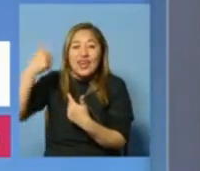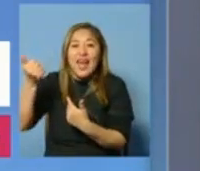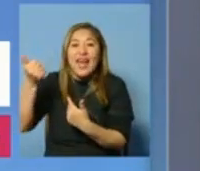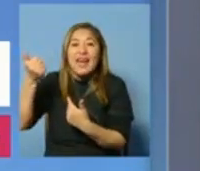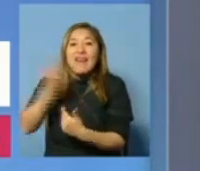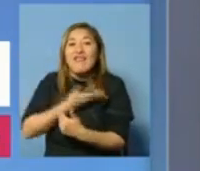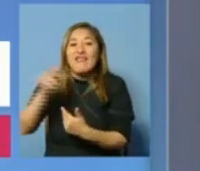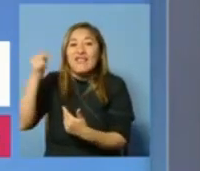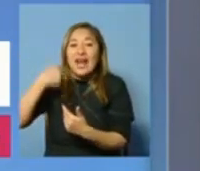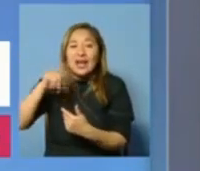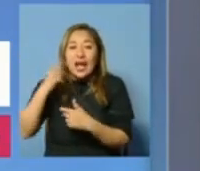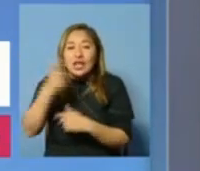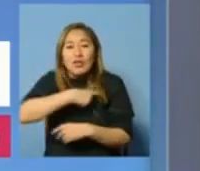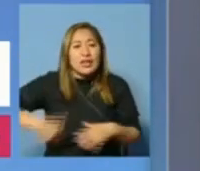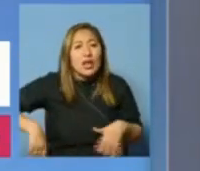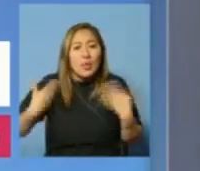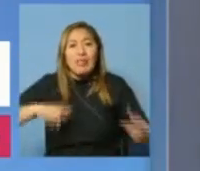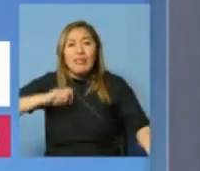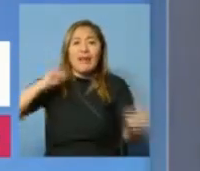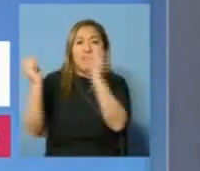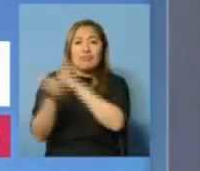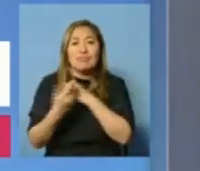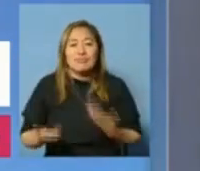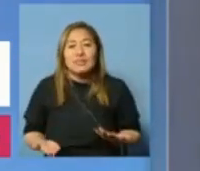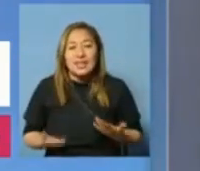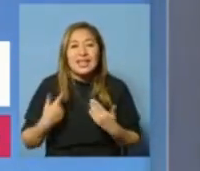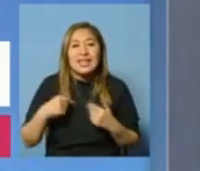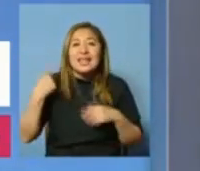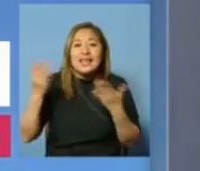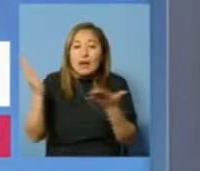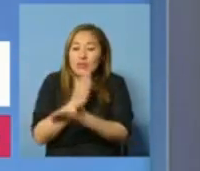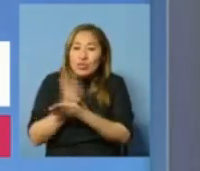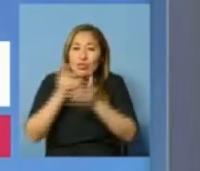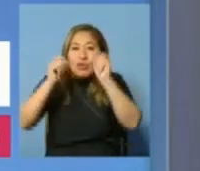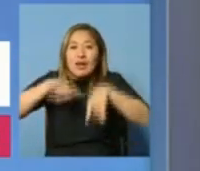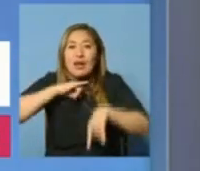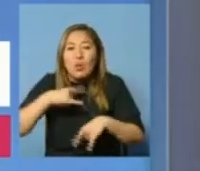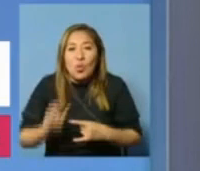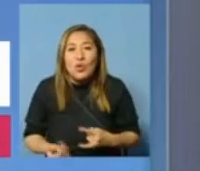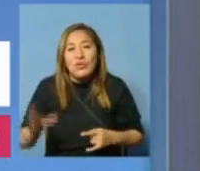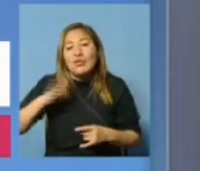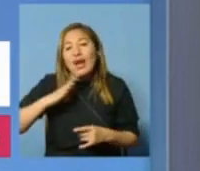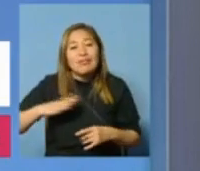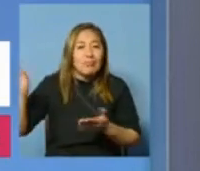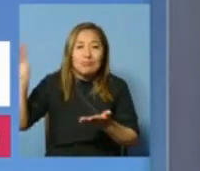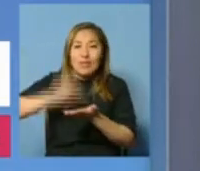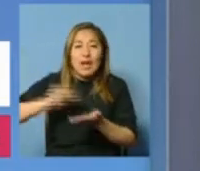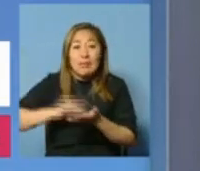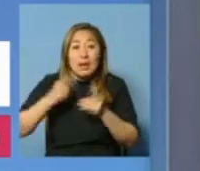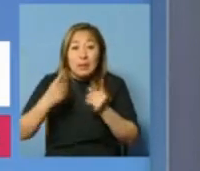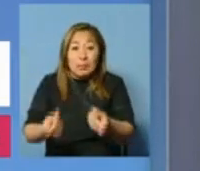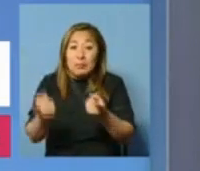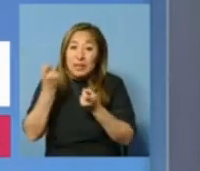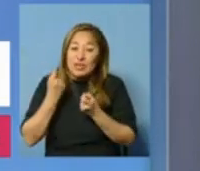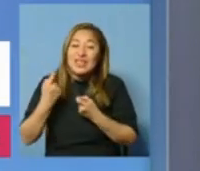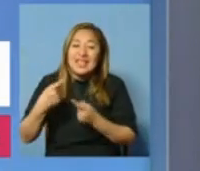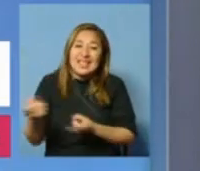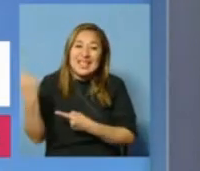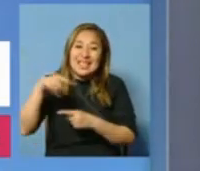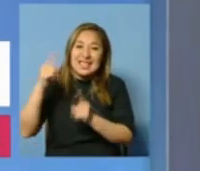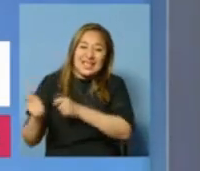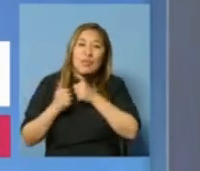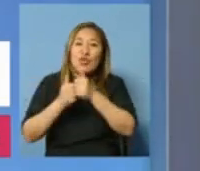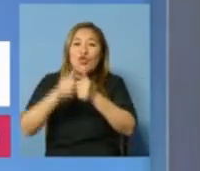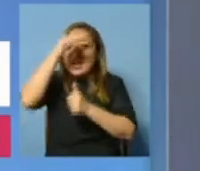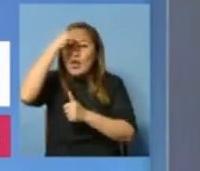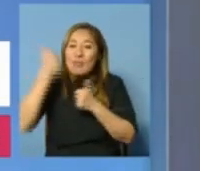nuestro gobernador, sin lugar a duda, transformar la matriz productiva de nuestra provincia. Nos falta mucho, pero en eso necesitamos el acompañamiento de la nación.